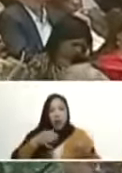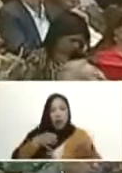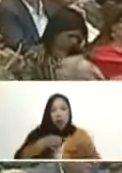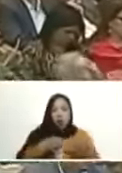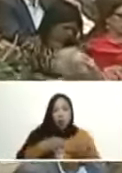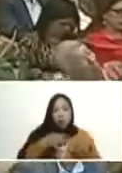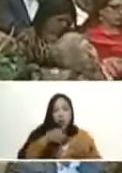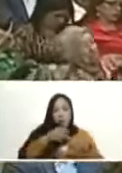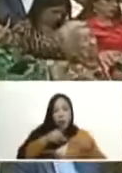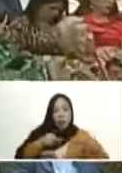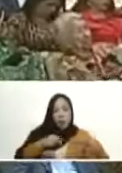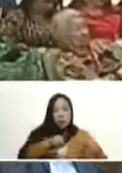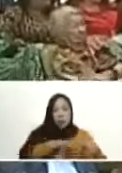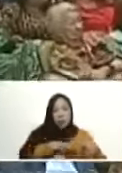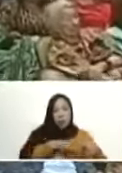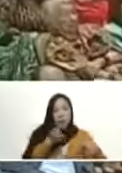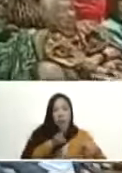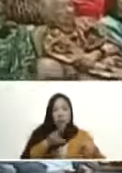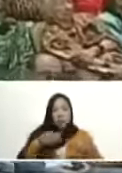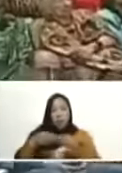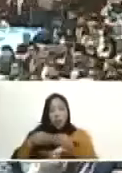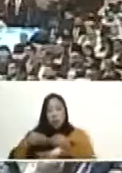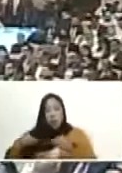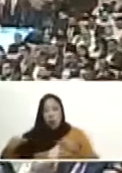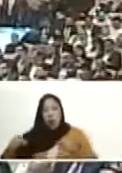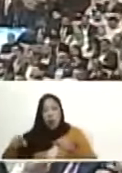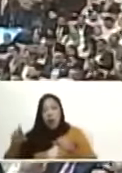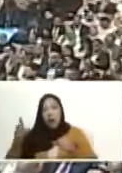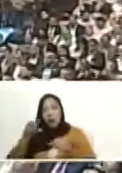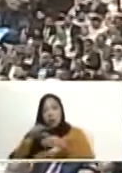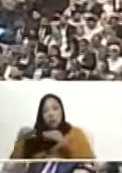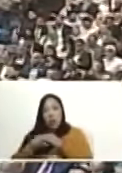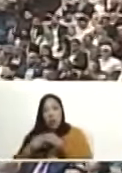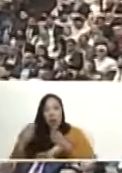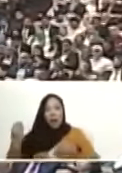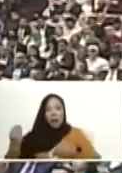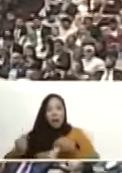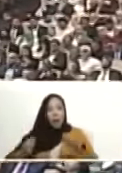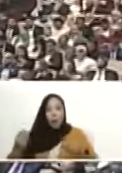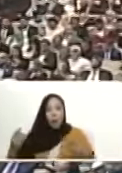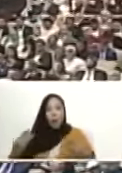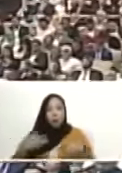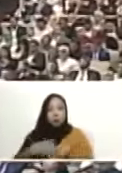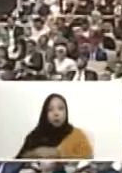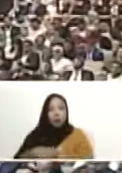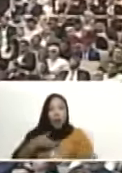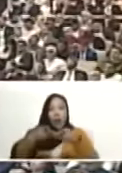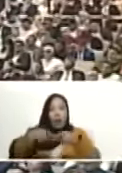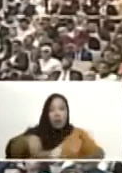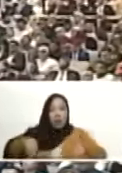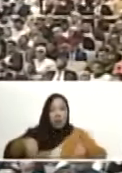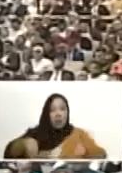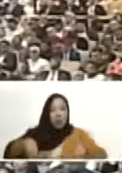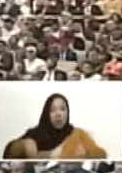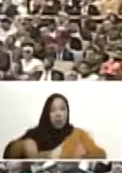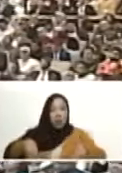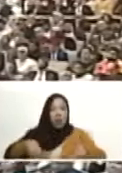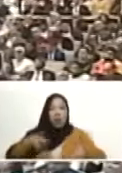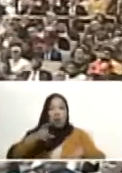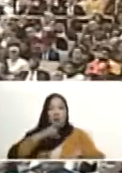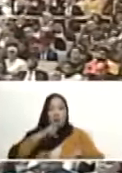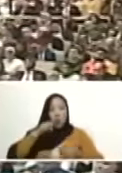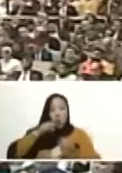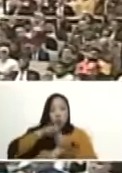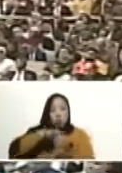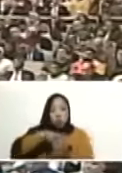territorio, no puede hablarse de la delimitación de esas aguas. Y mucho más grave aún, también intentan